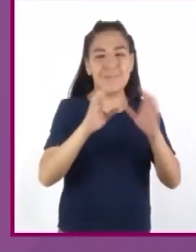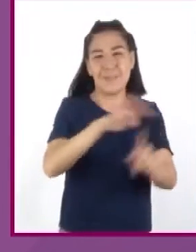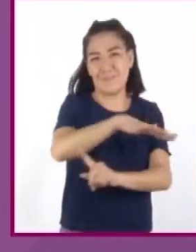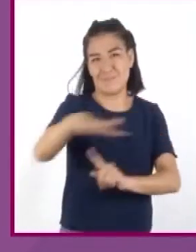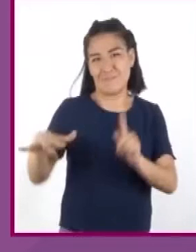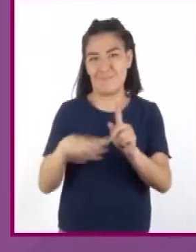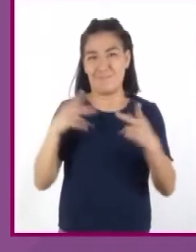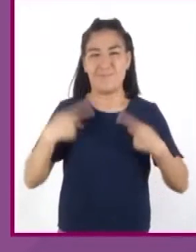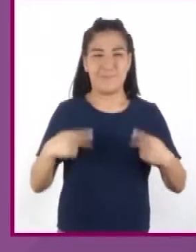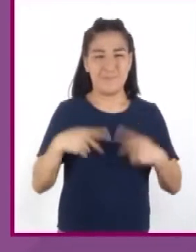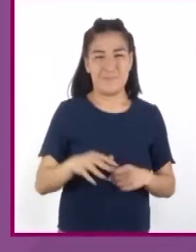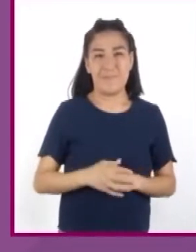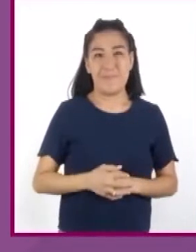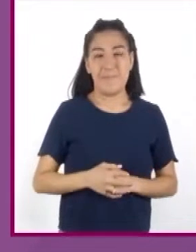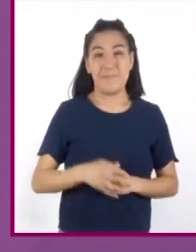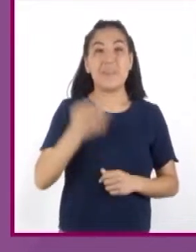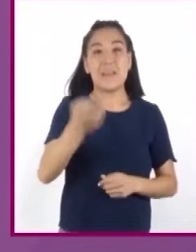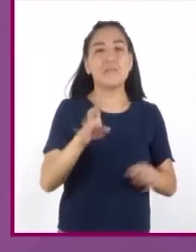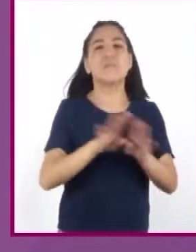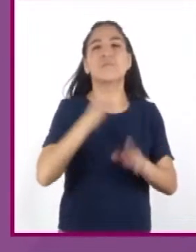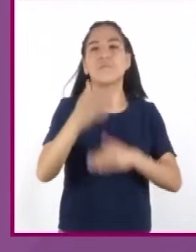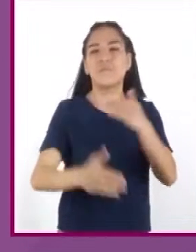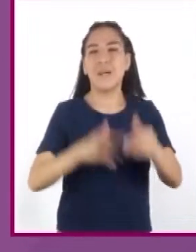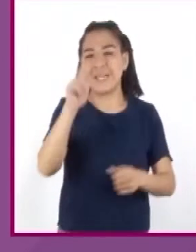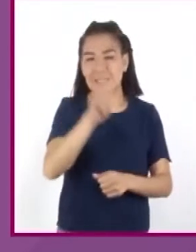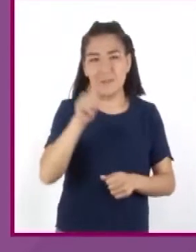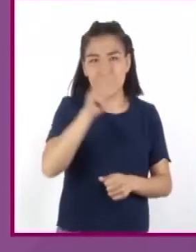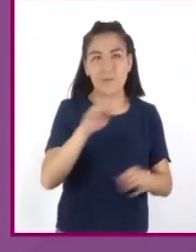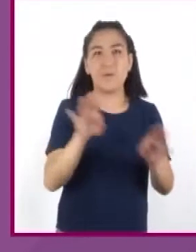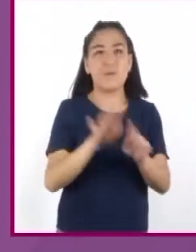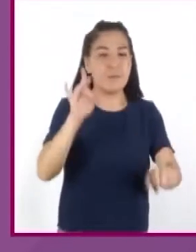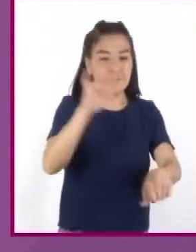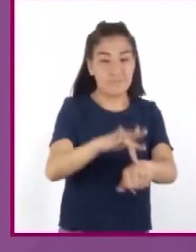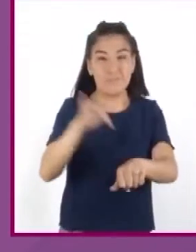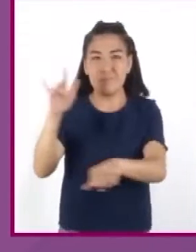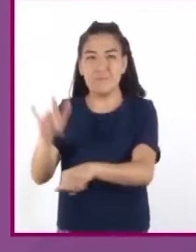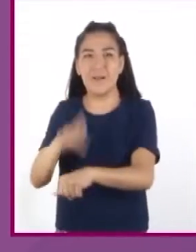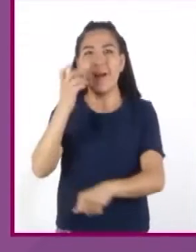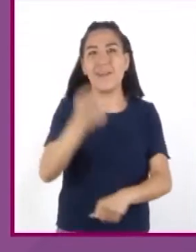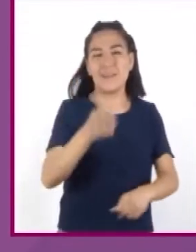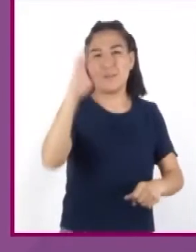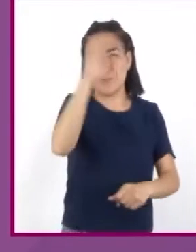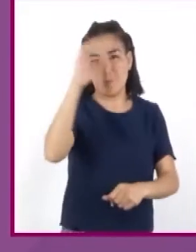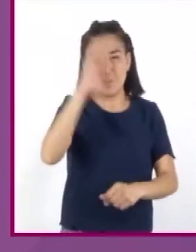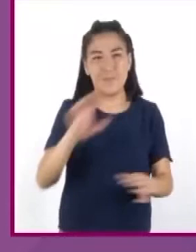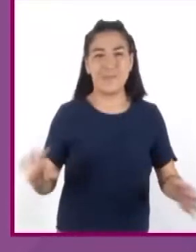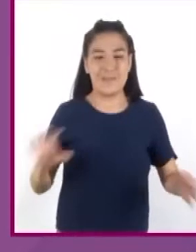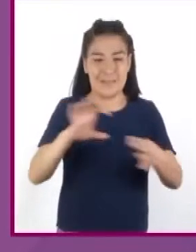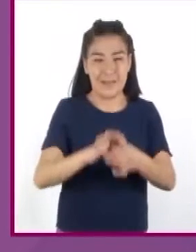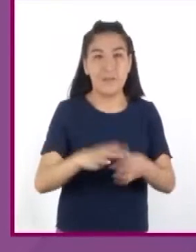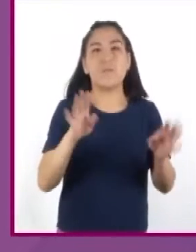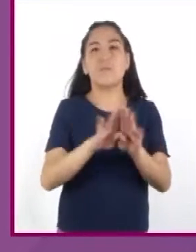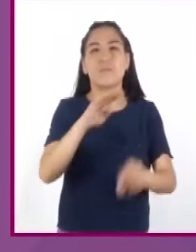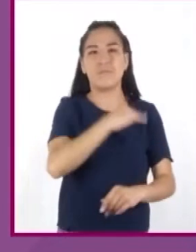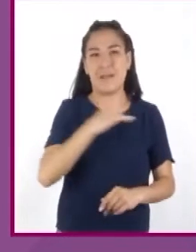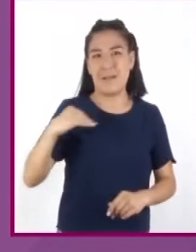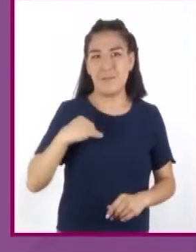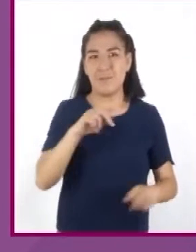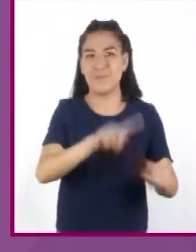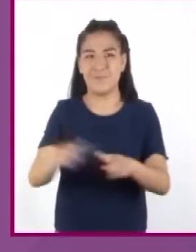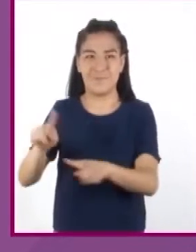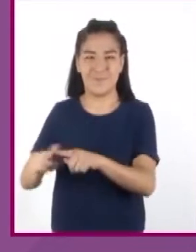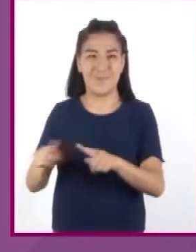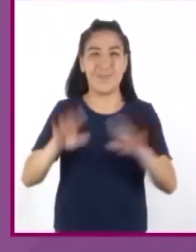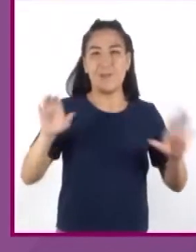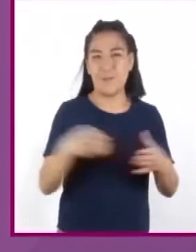entorno. Es un proceso lingüístico que se atribuye al contacto entre culturas, lo cual genera relación con otros miembros de diversas